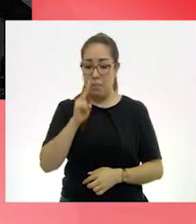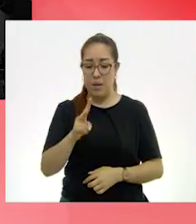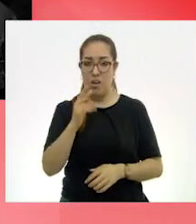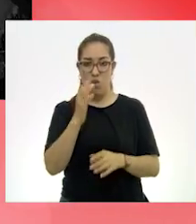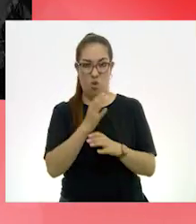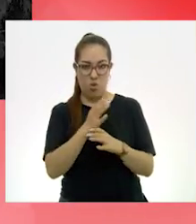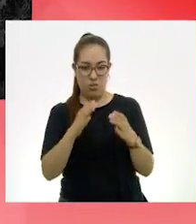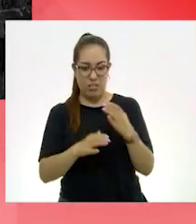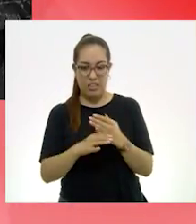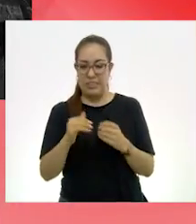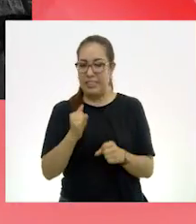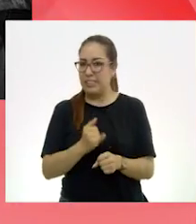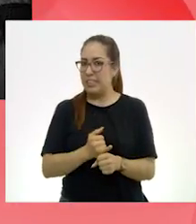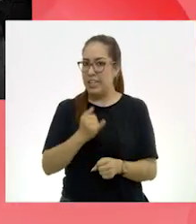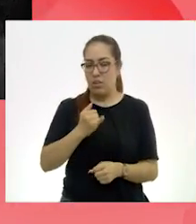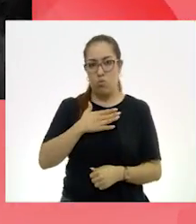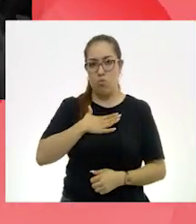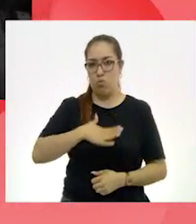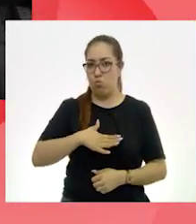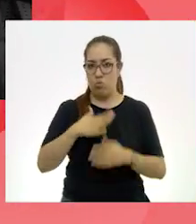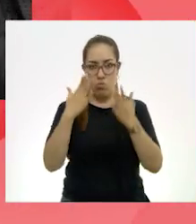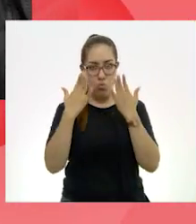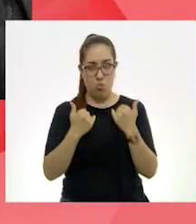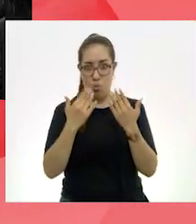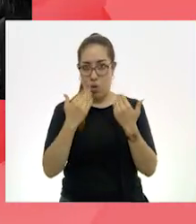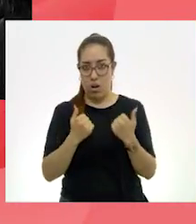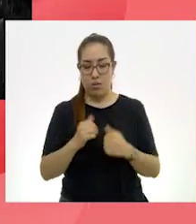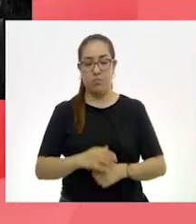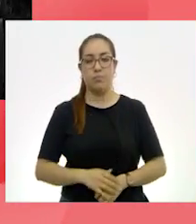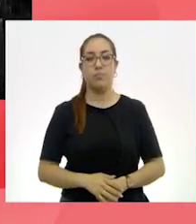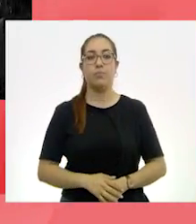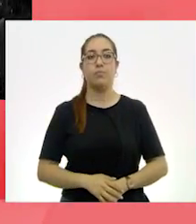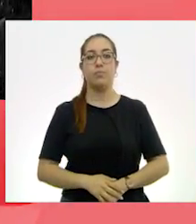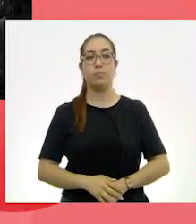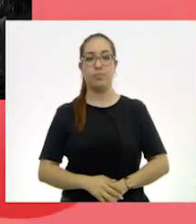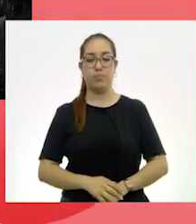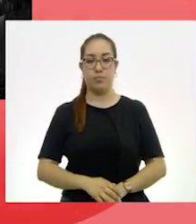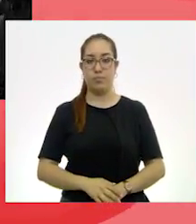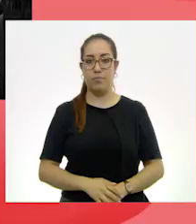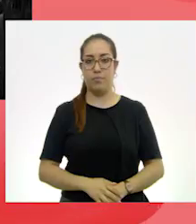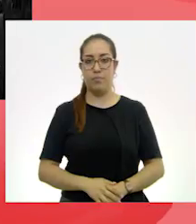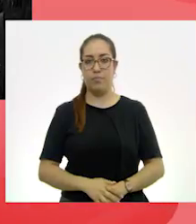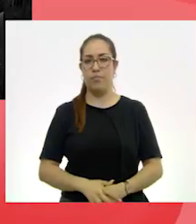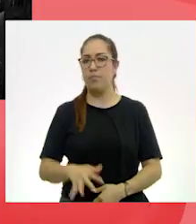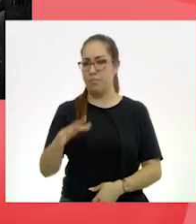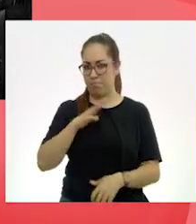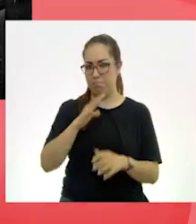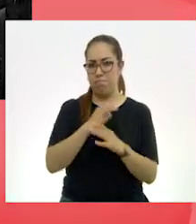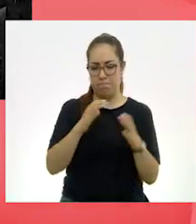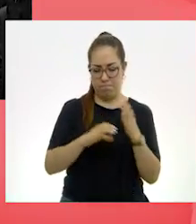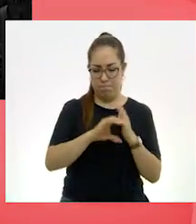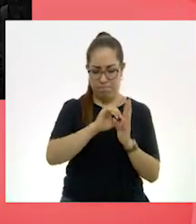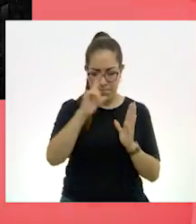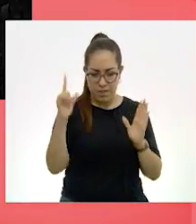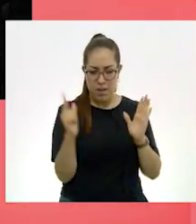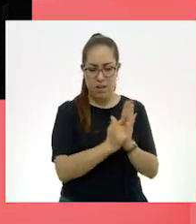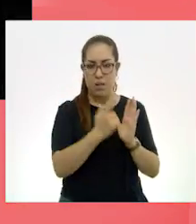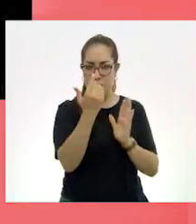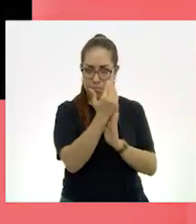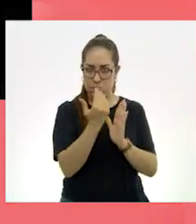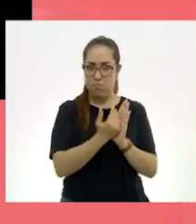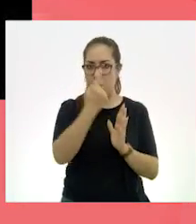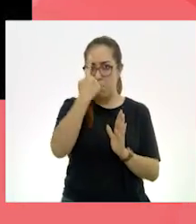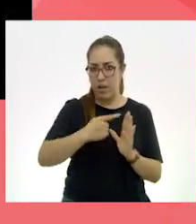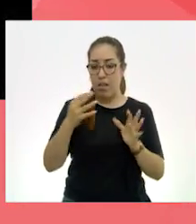hacendados porfirianos. Nace en medio de una confrontación legal para recuperar las tierras frente a